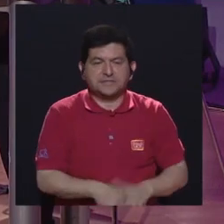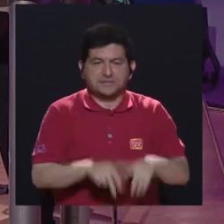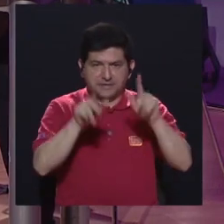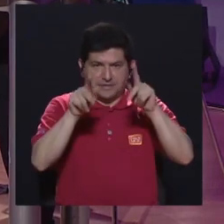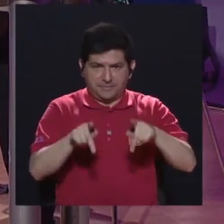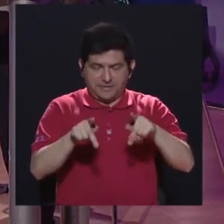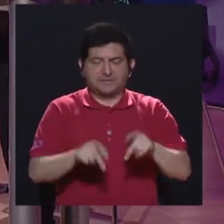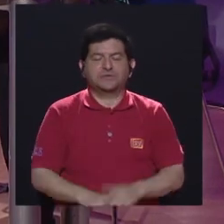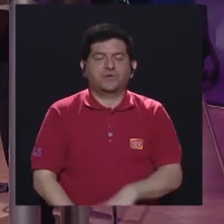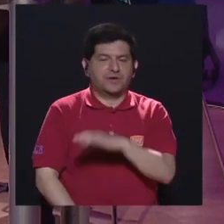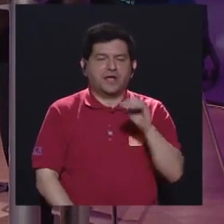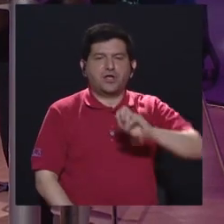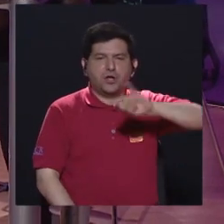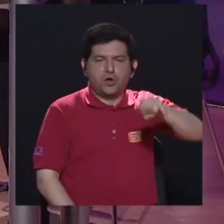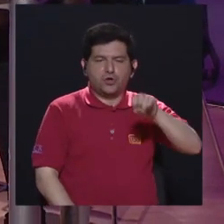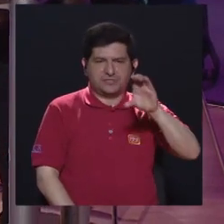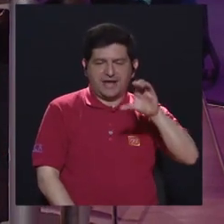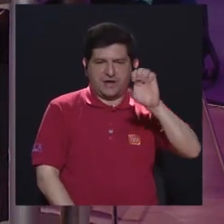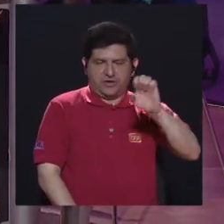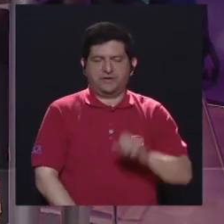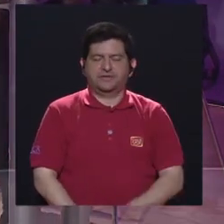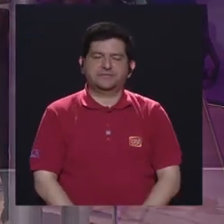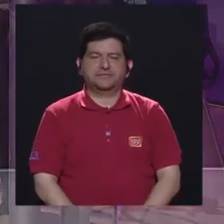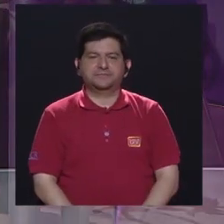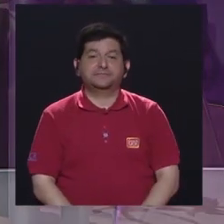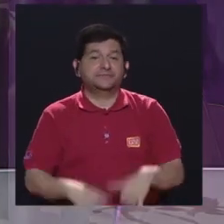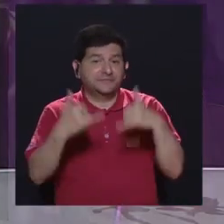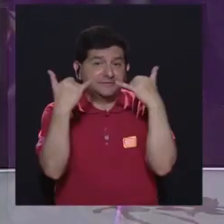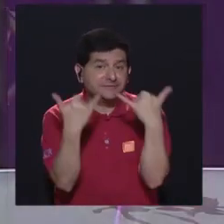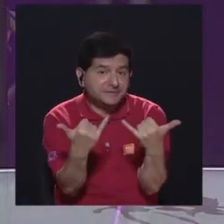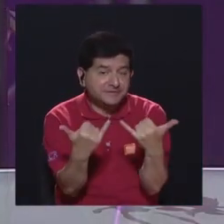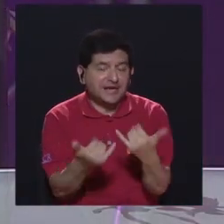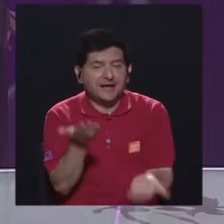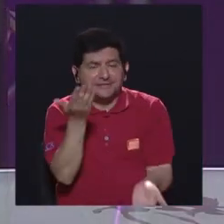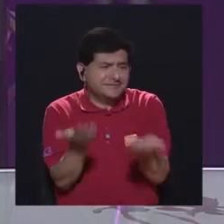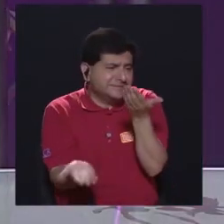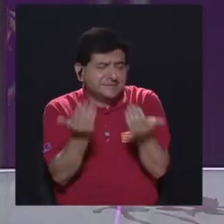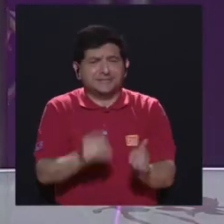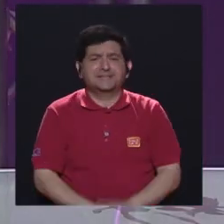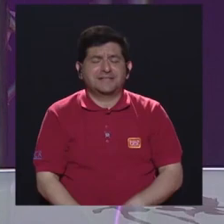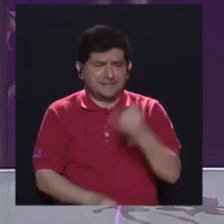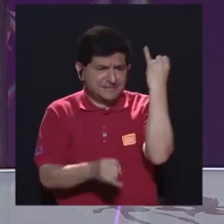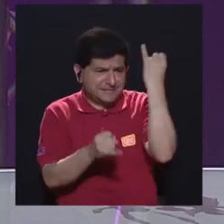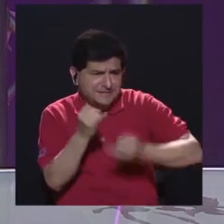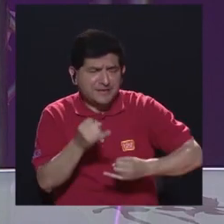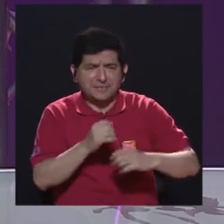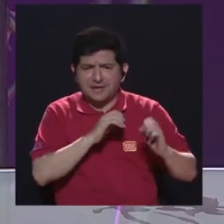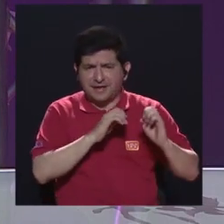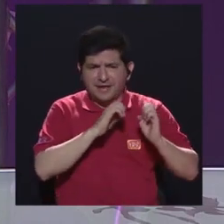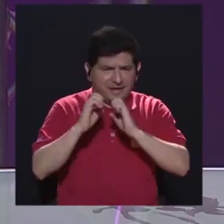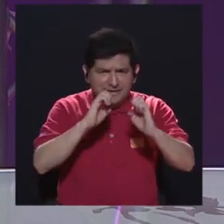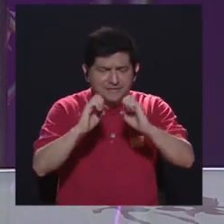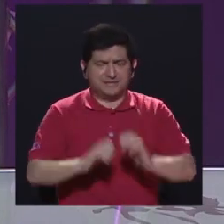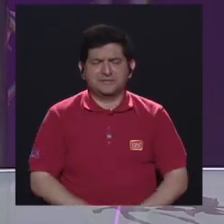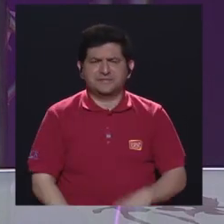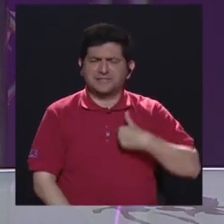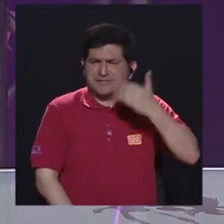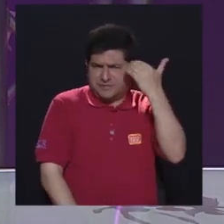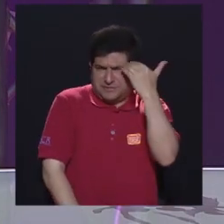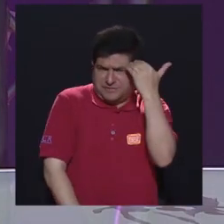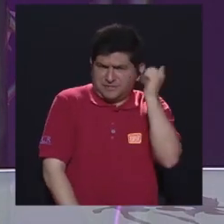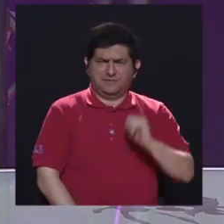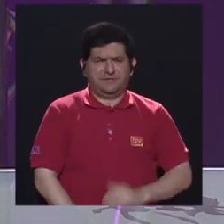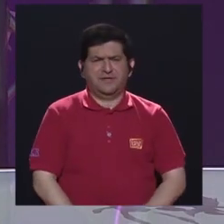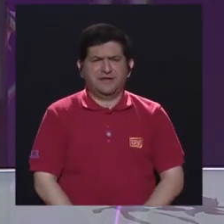Persona Núñez y José Carlos Enríquez. Bueno, ya un poco para ir cerrando con la entrevista, quisiera saber cuáles